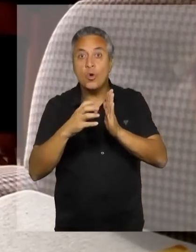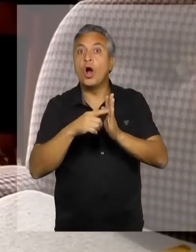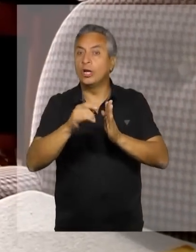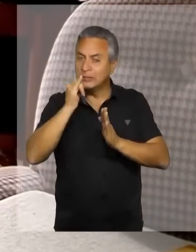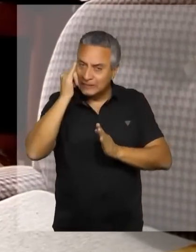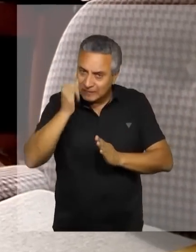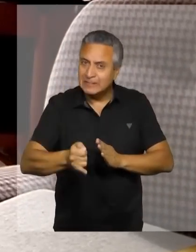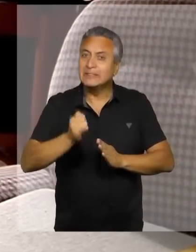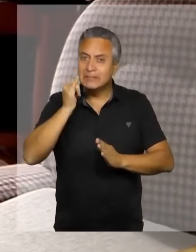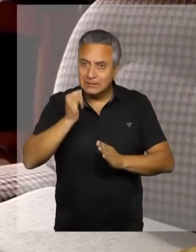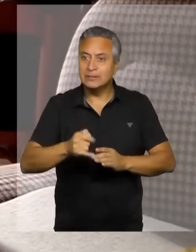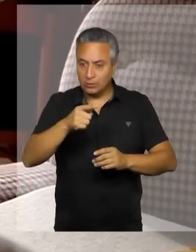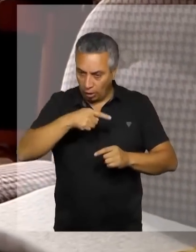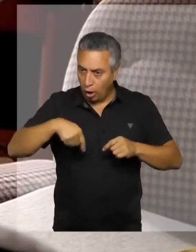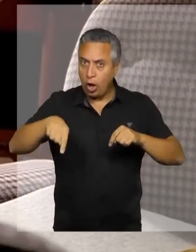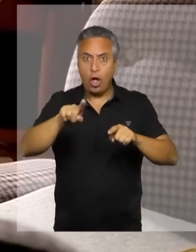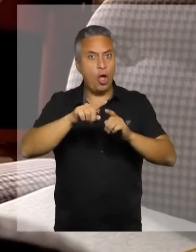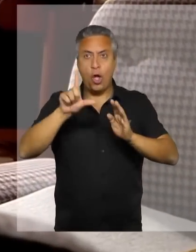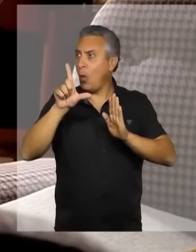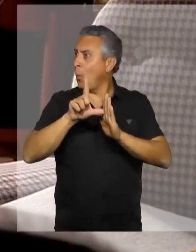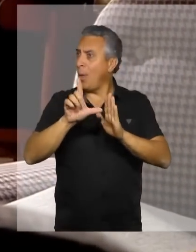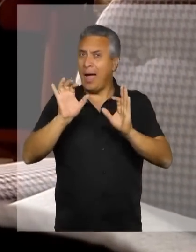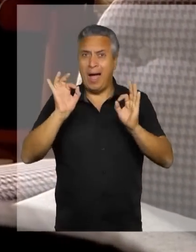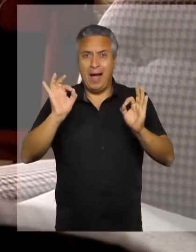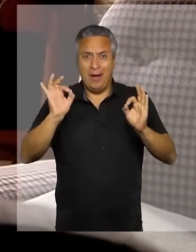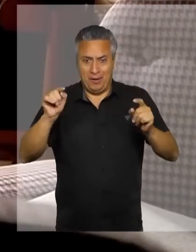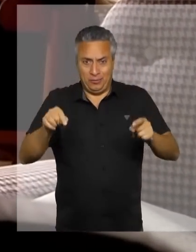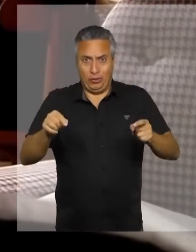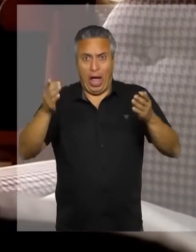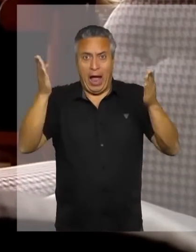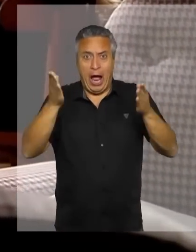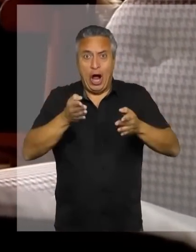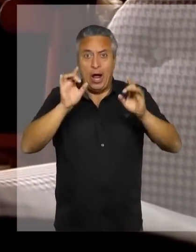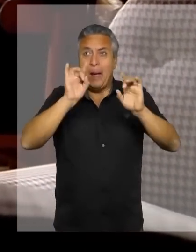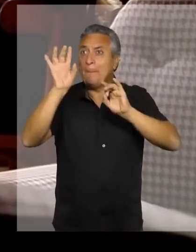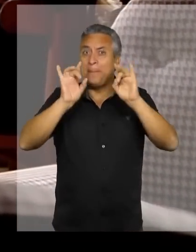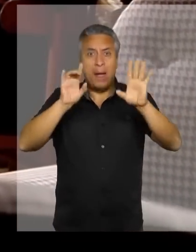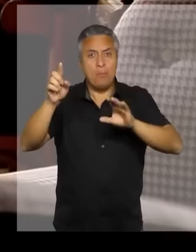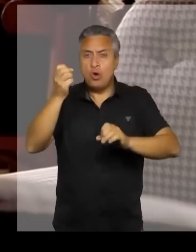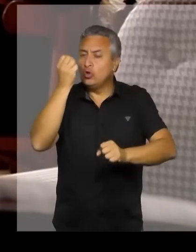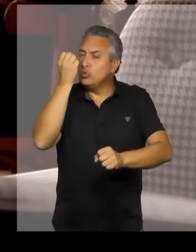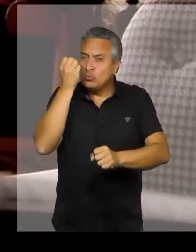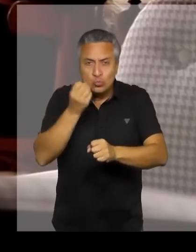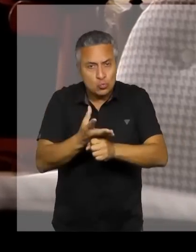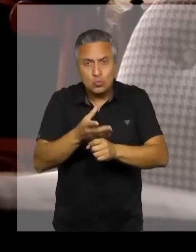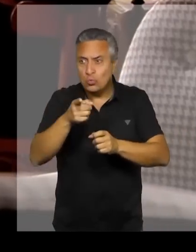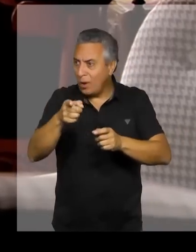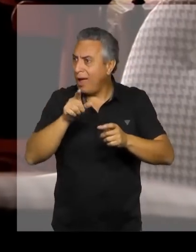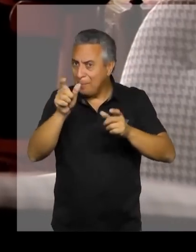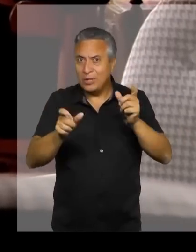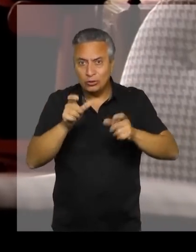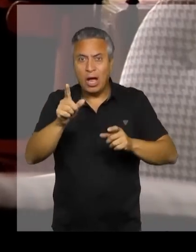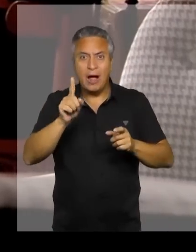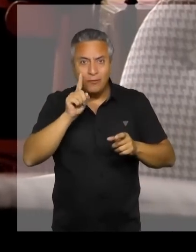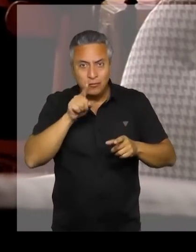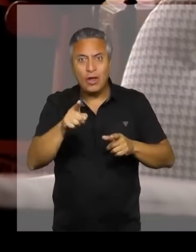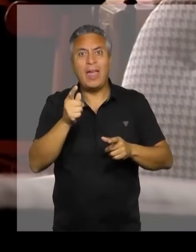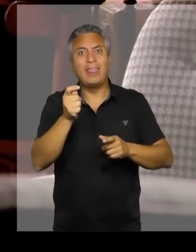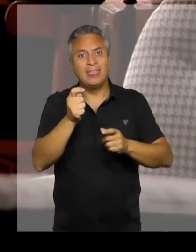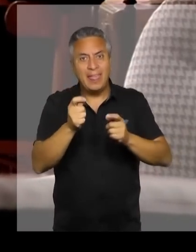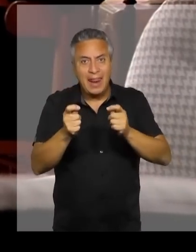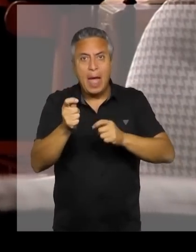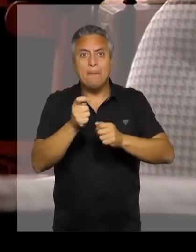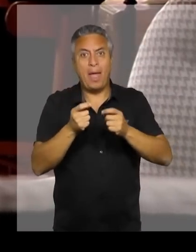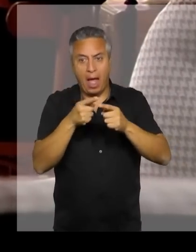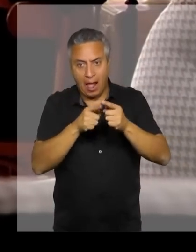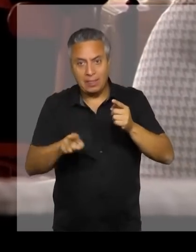Además, estamos en un lugar bendito. Si aquí en el Cajón del Maipo mucha gente ofrece terapia alternativa. Sí, pero Rita, a mí eso me